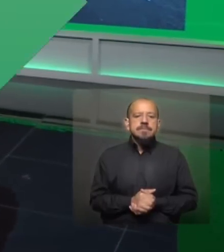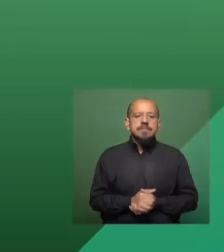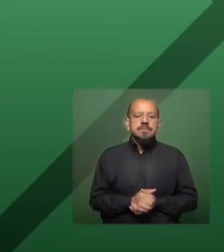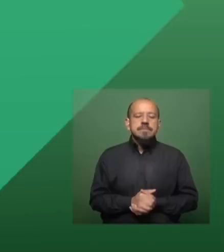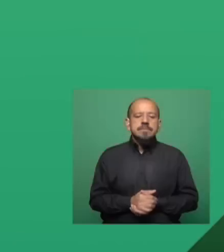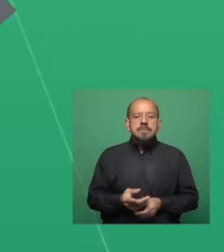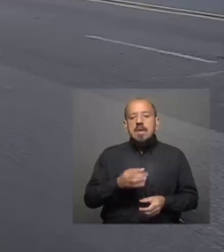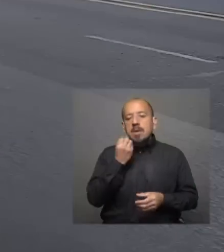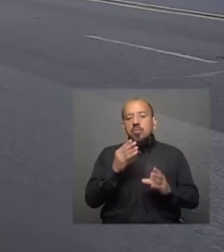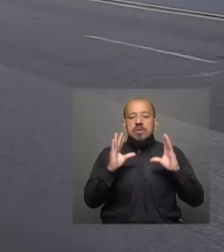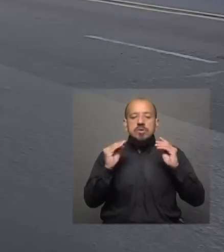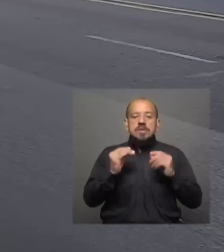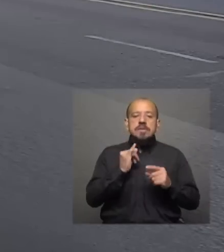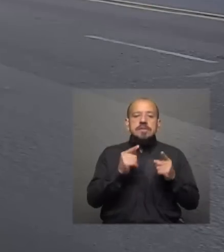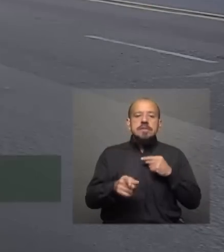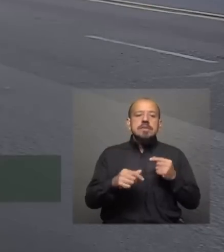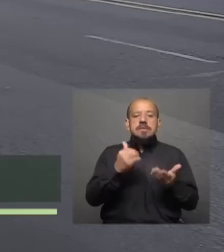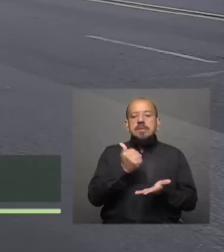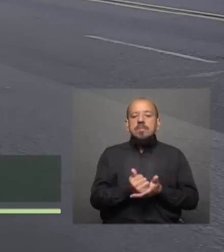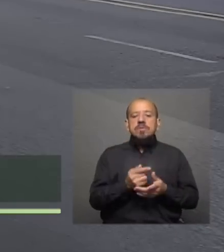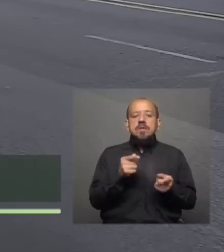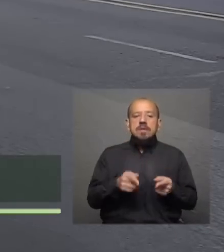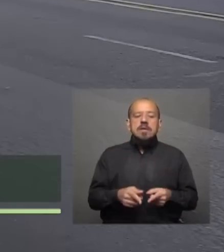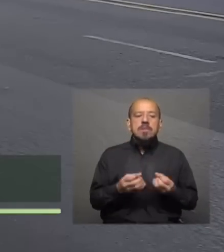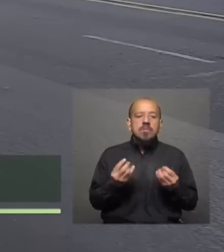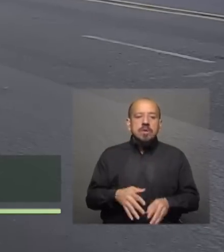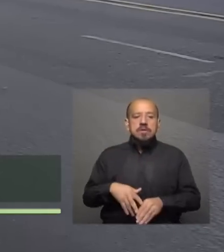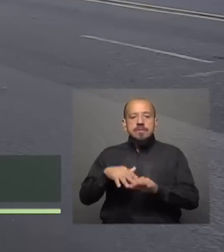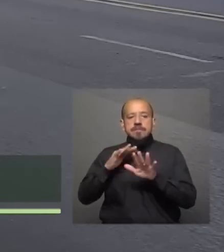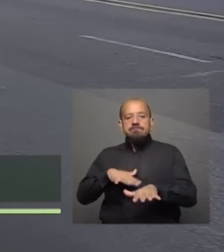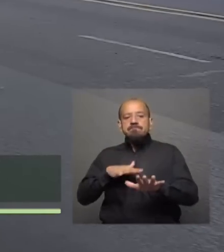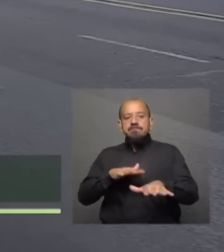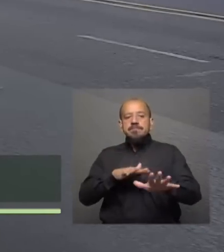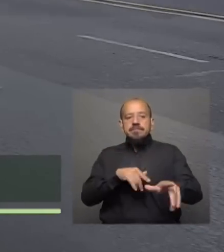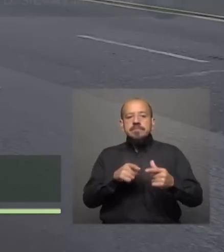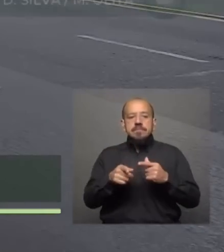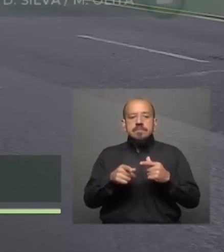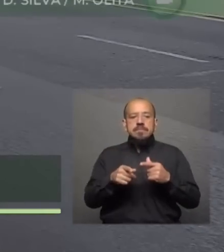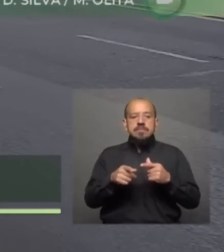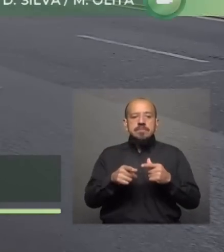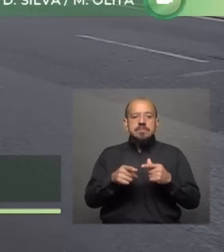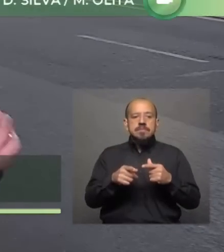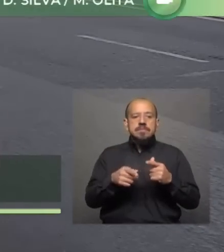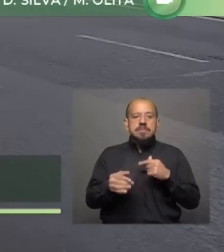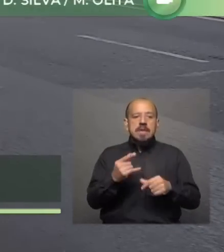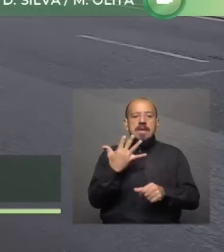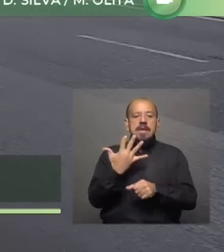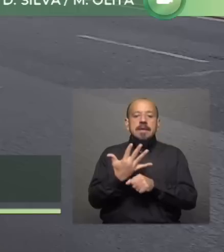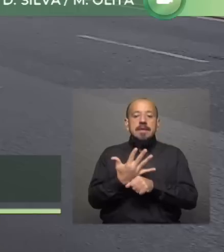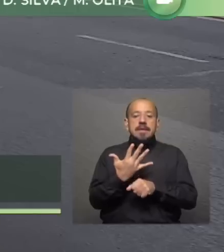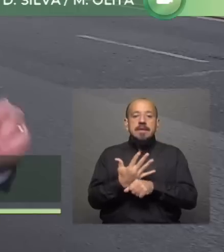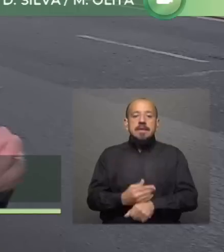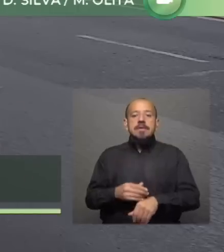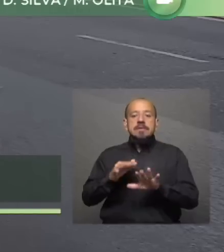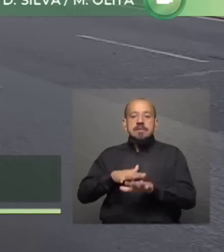Martín Mariana buenas noches sí nos tuvimos que trasladar porque la concentración este de la quinta marcha este